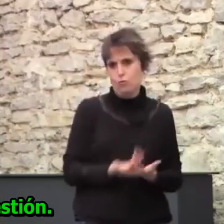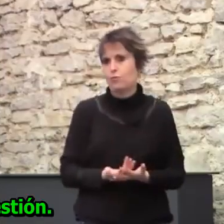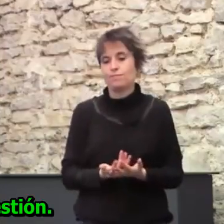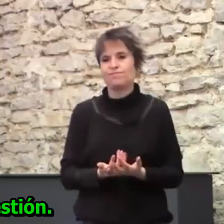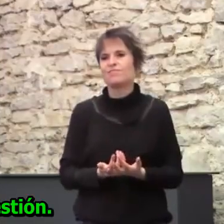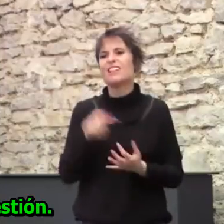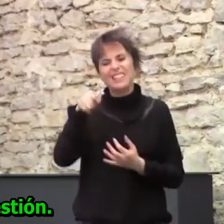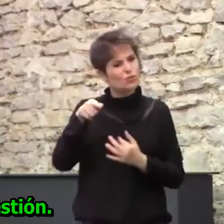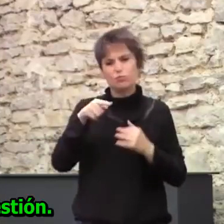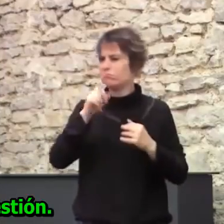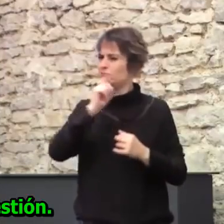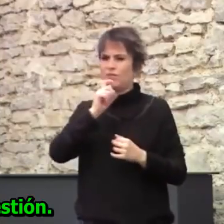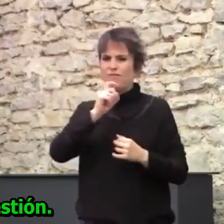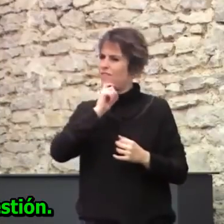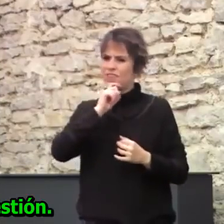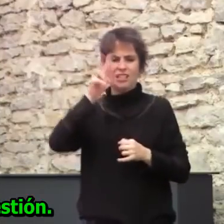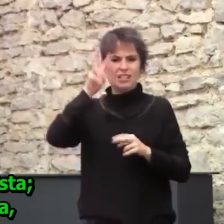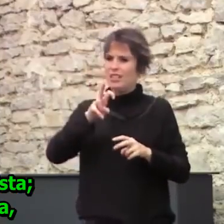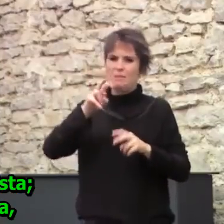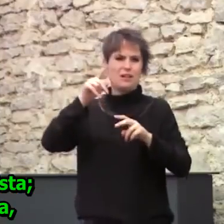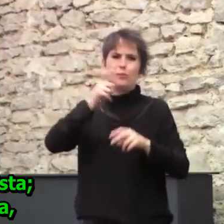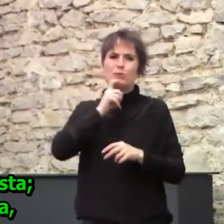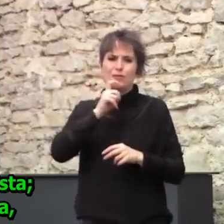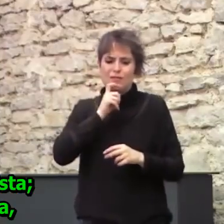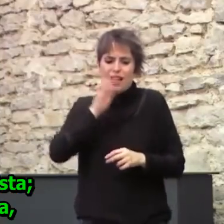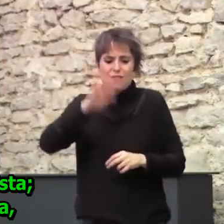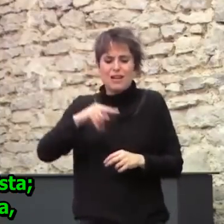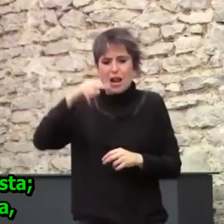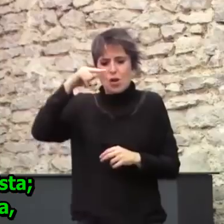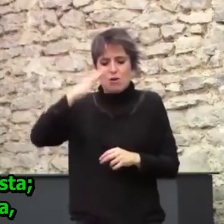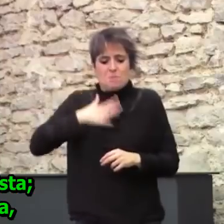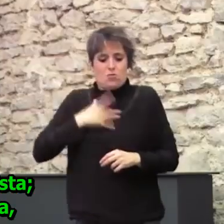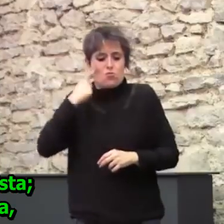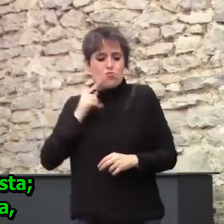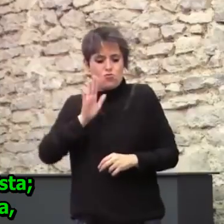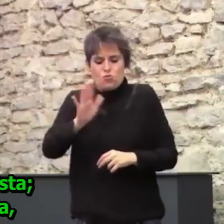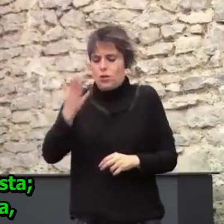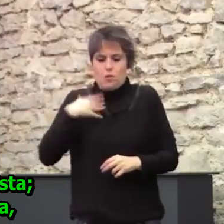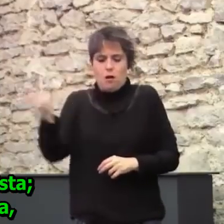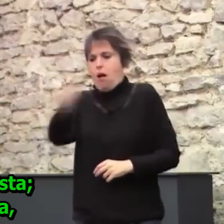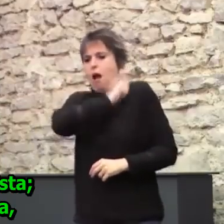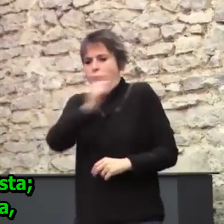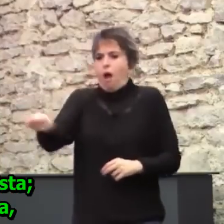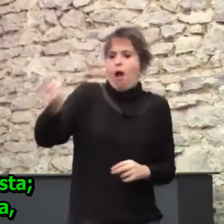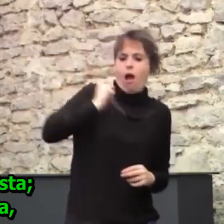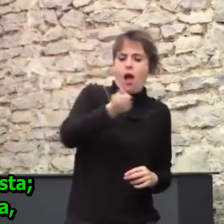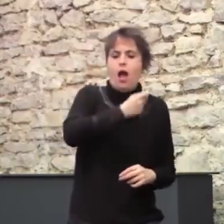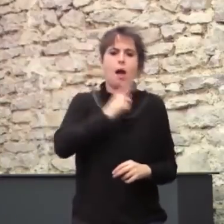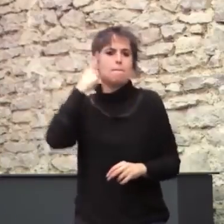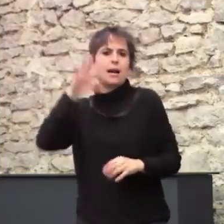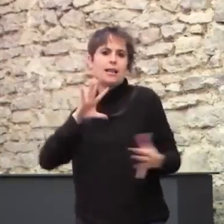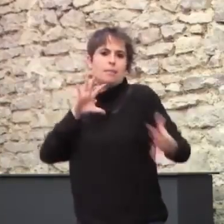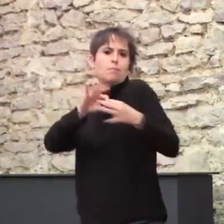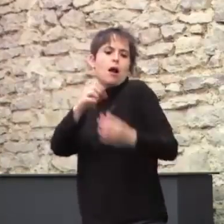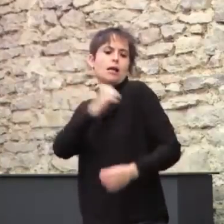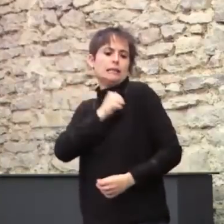muy complicado desmontar esta cuestión, ¿no? Nuestra cultura es muy sadomasoquista, viene un poco de la cultura cristiana, ¿no? Esta